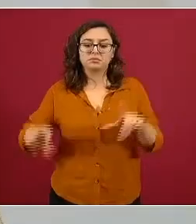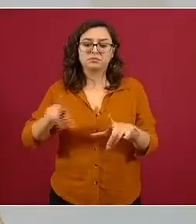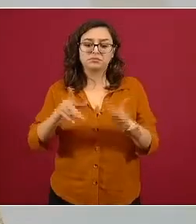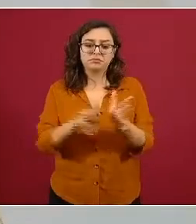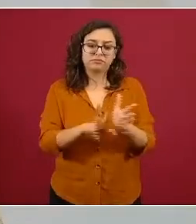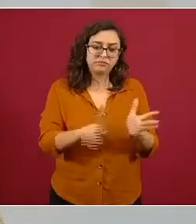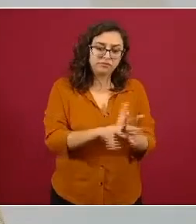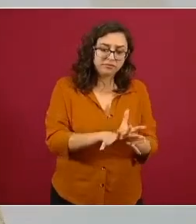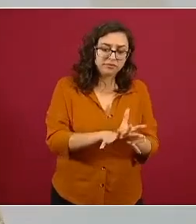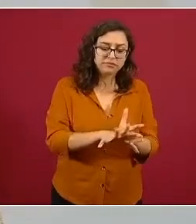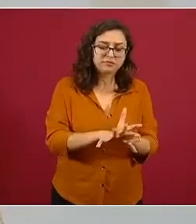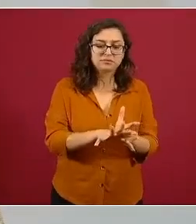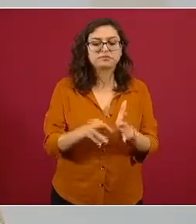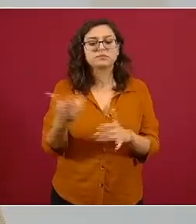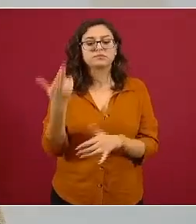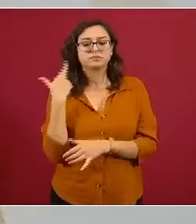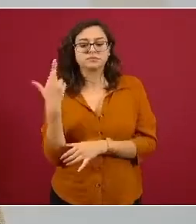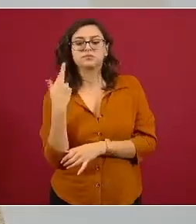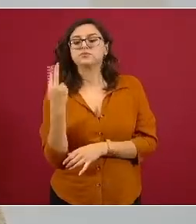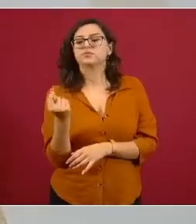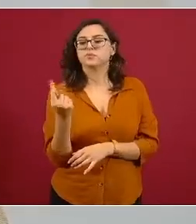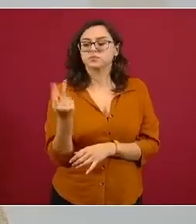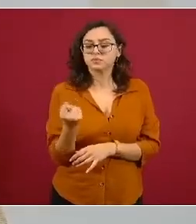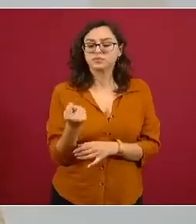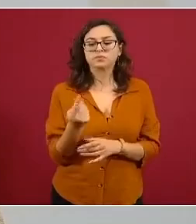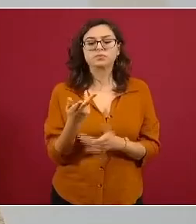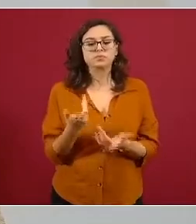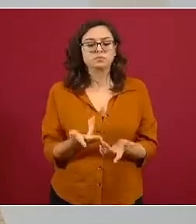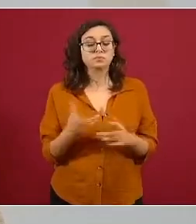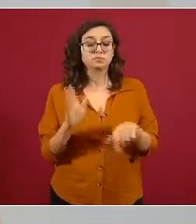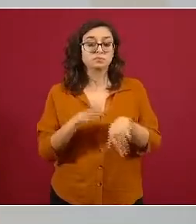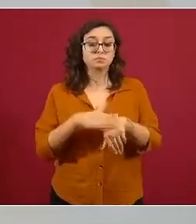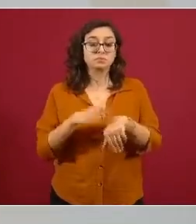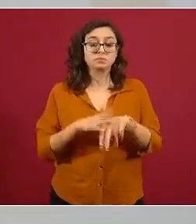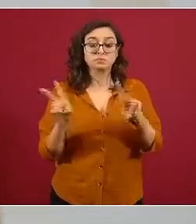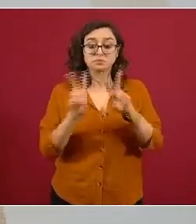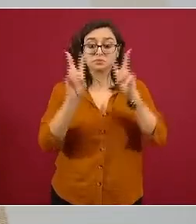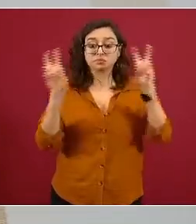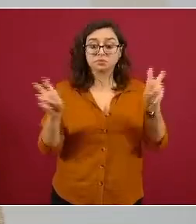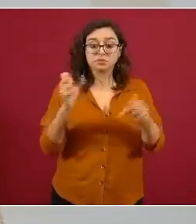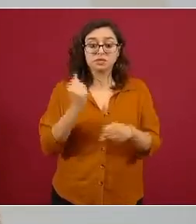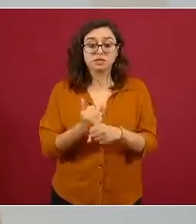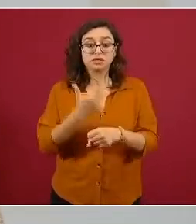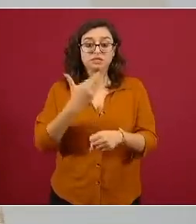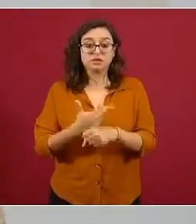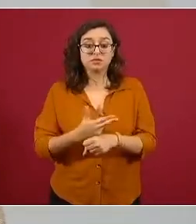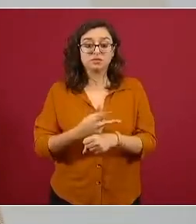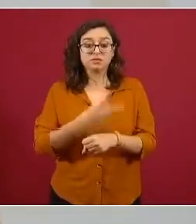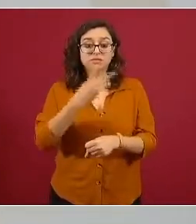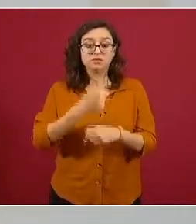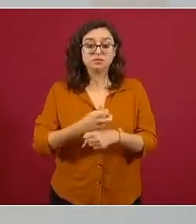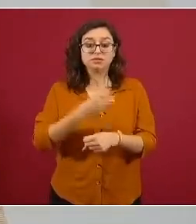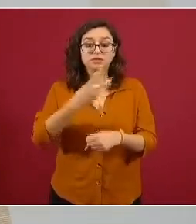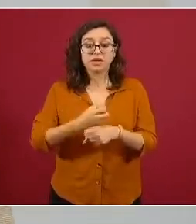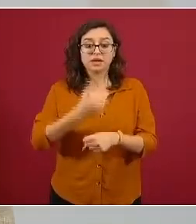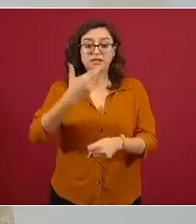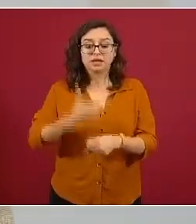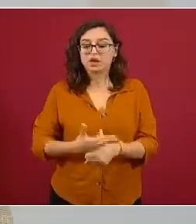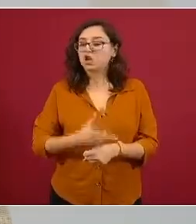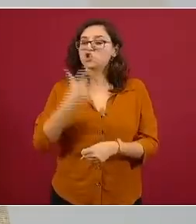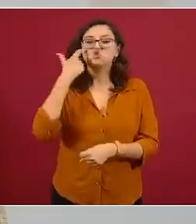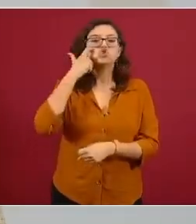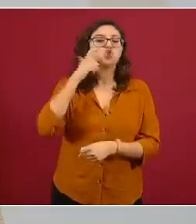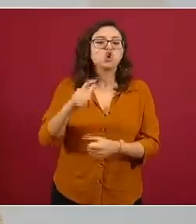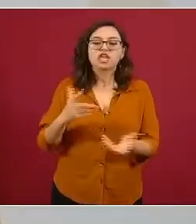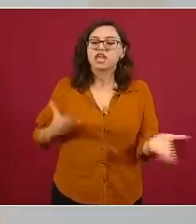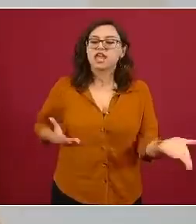impresos como radio, televisión, se ha invocado la idea de que el subsecretario de Prevención y Promoción está obstaculizando el acceso a